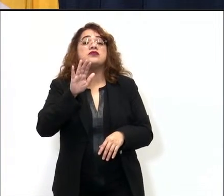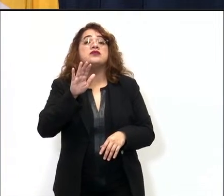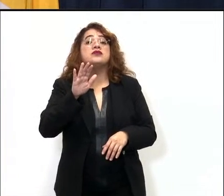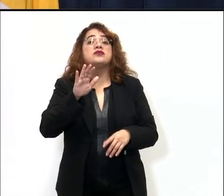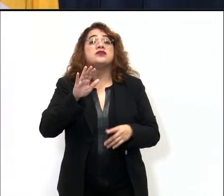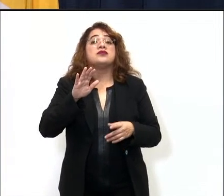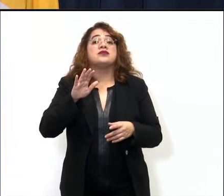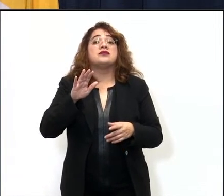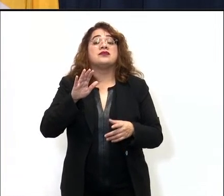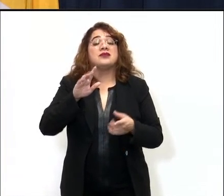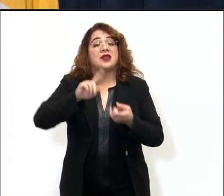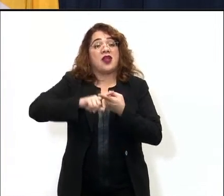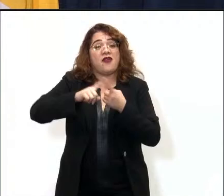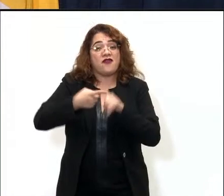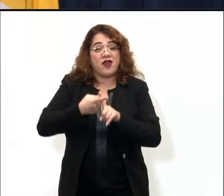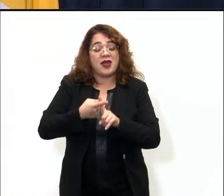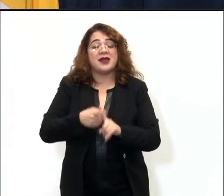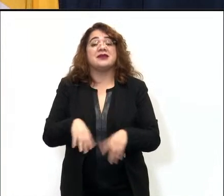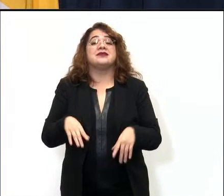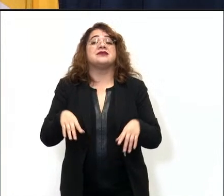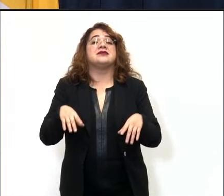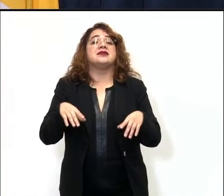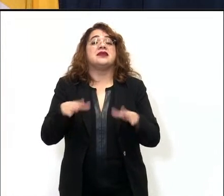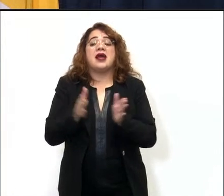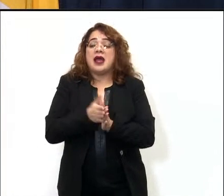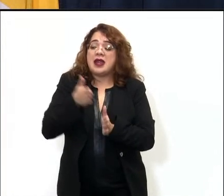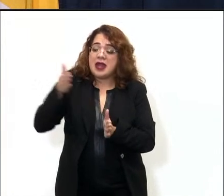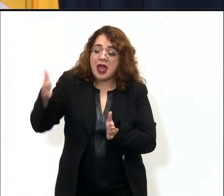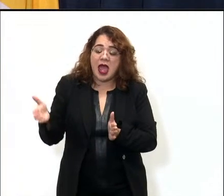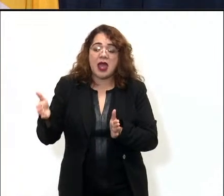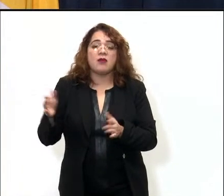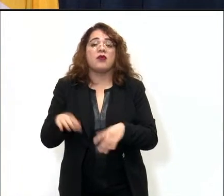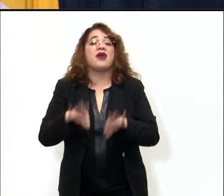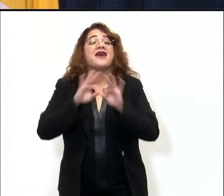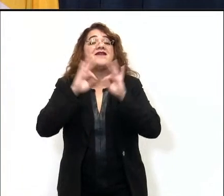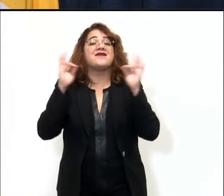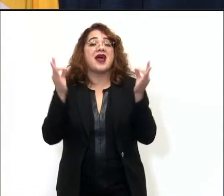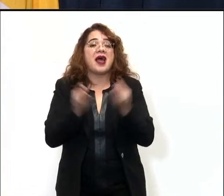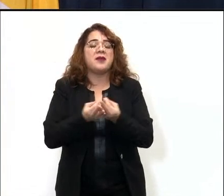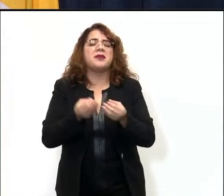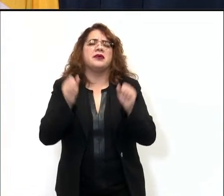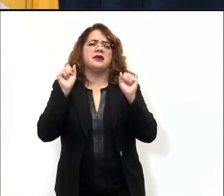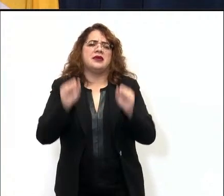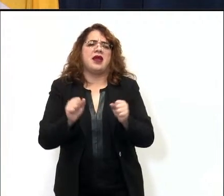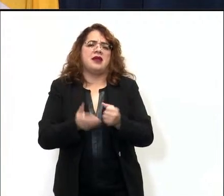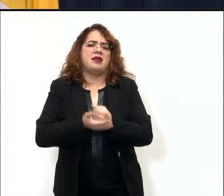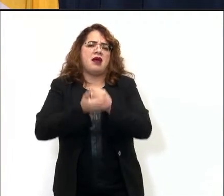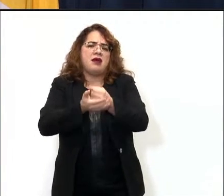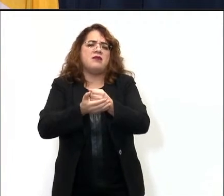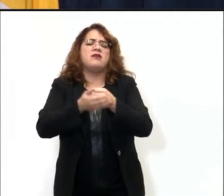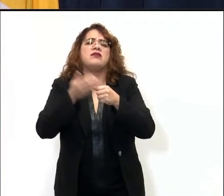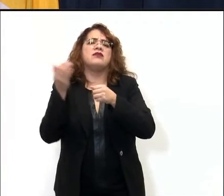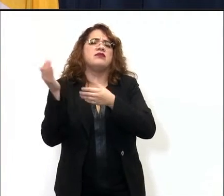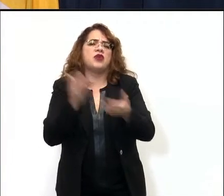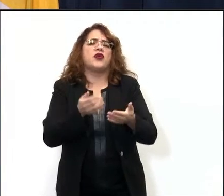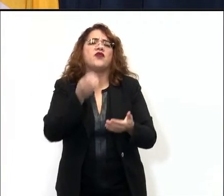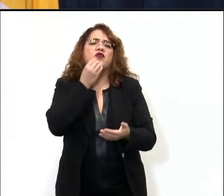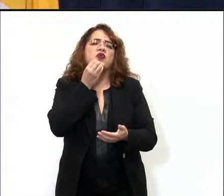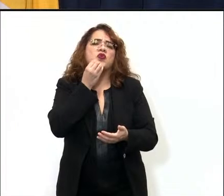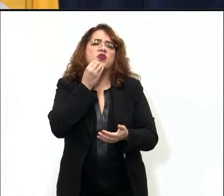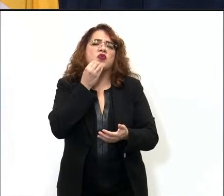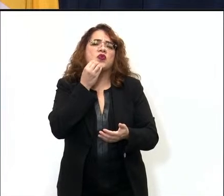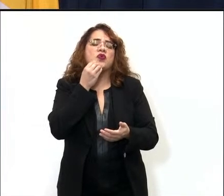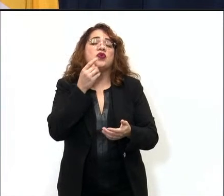ver si los amigos, vecinos o miembros de la familia que no viven con usted pueden ayudarlo a dar